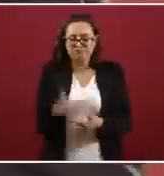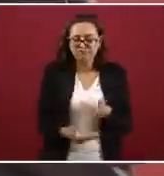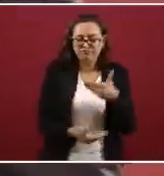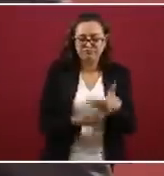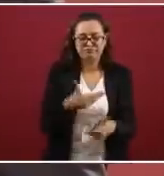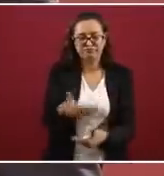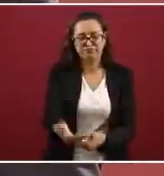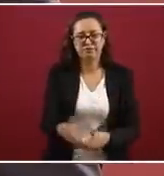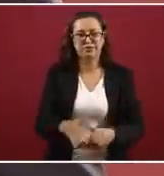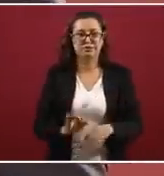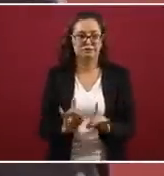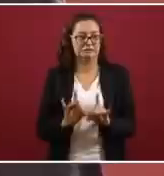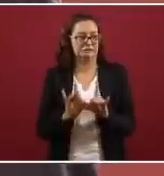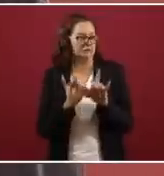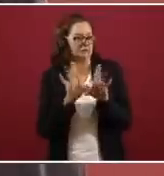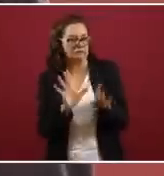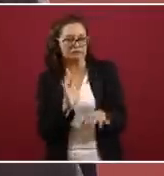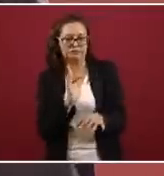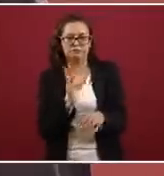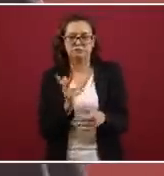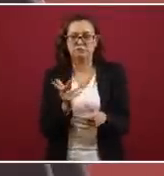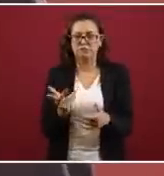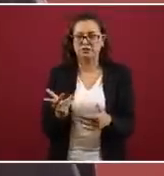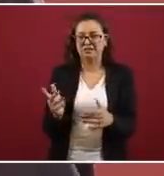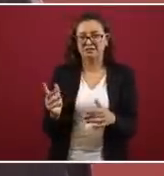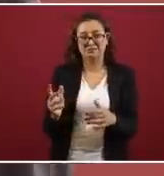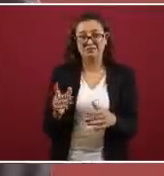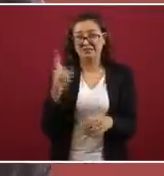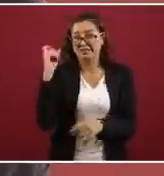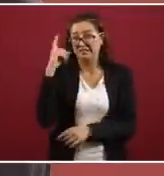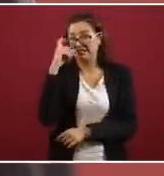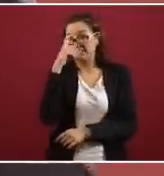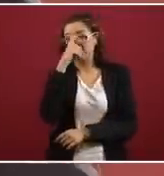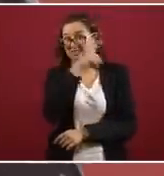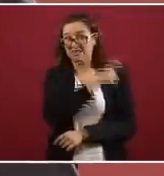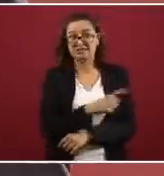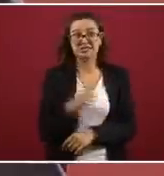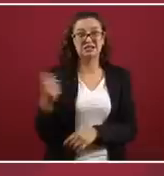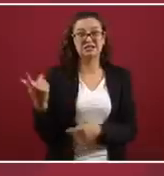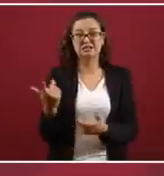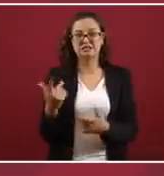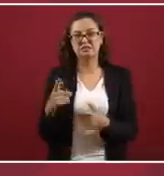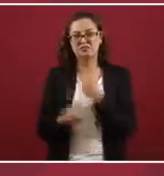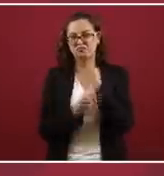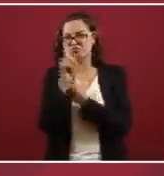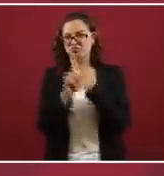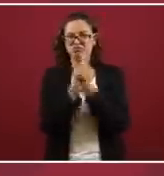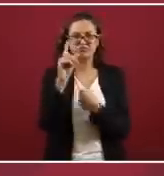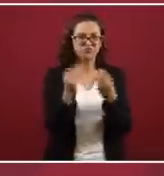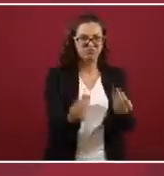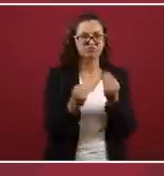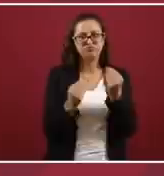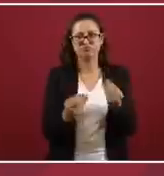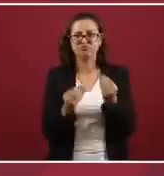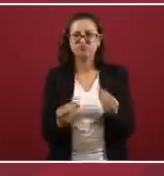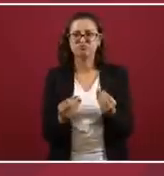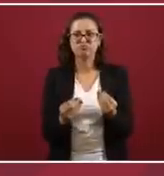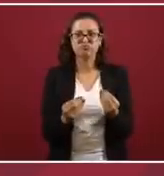conflictos en donde hay mucho encono. En el caso de la minería,